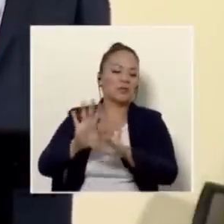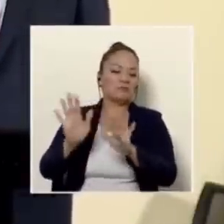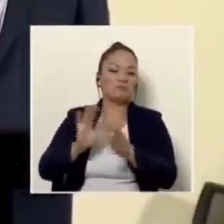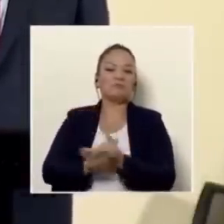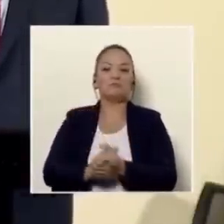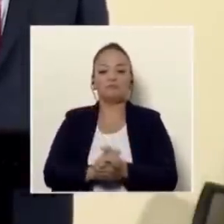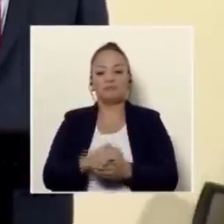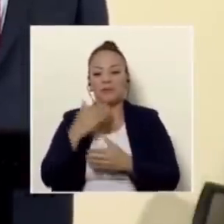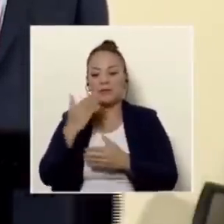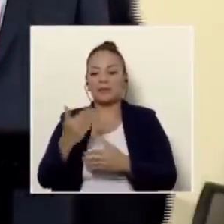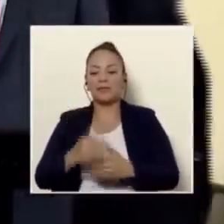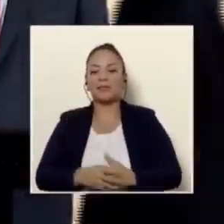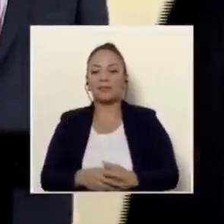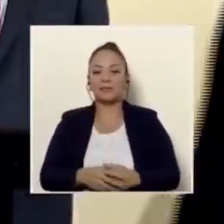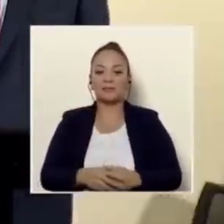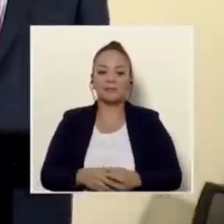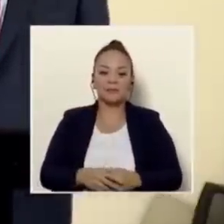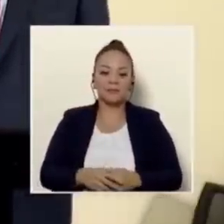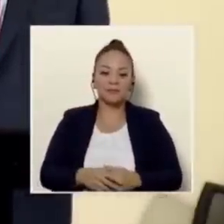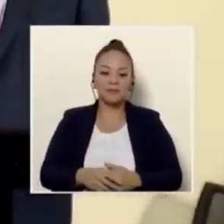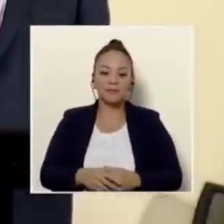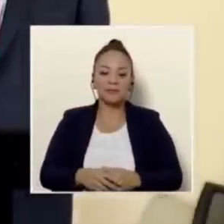Gracias.